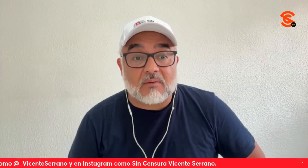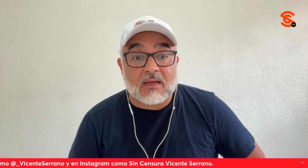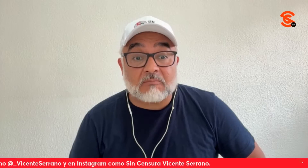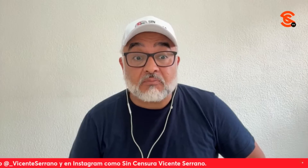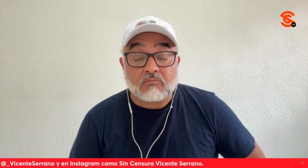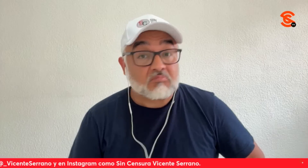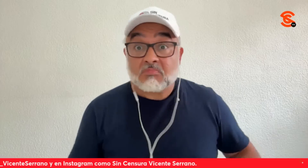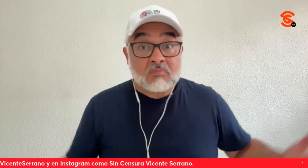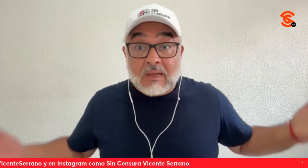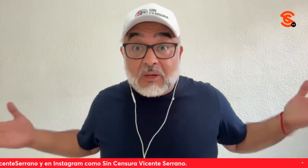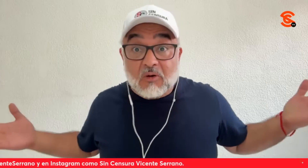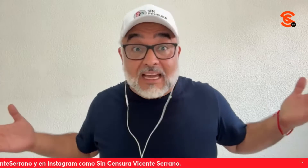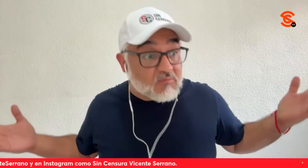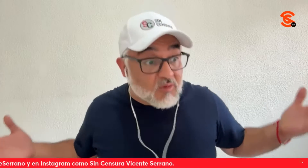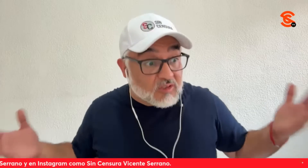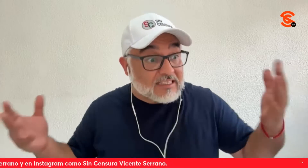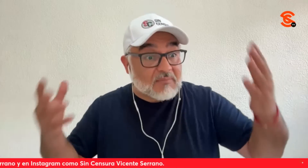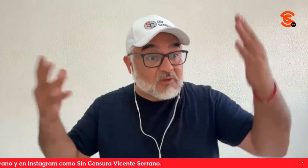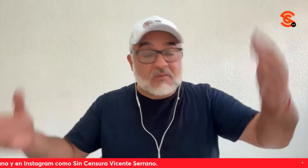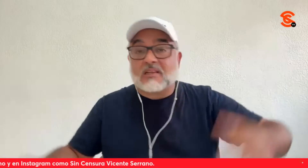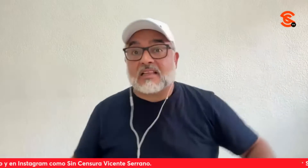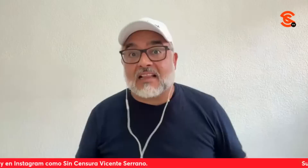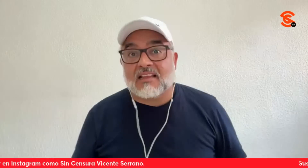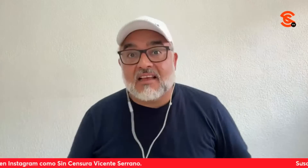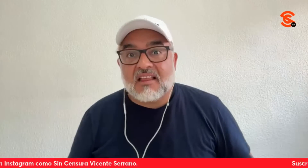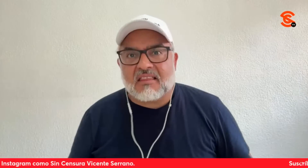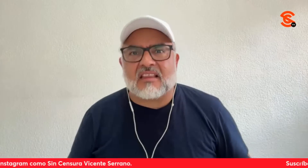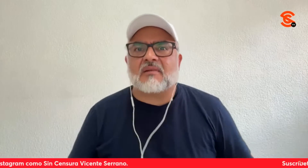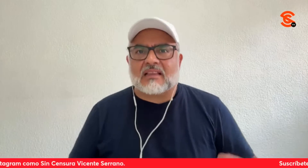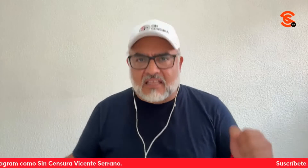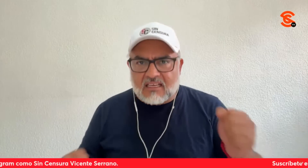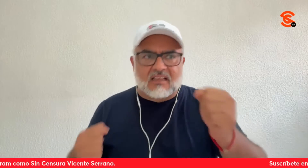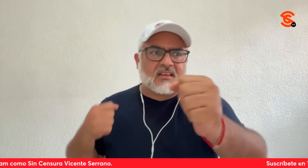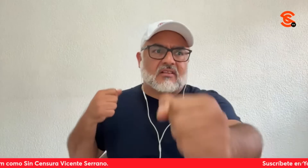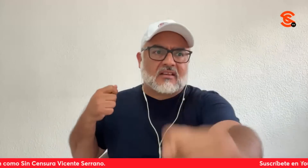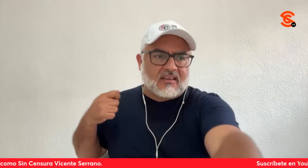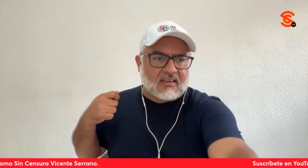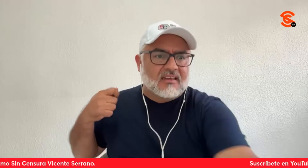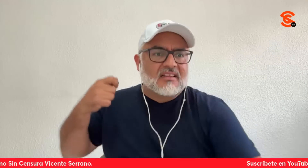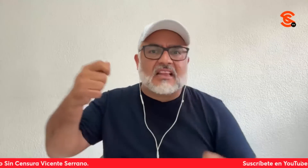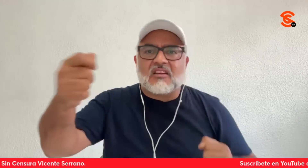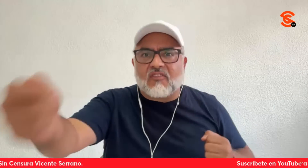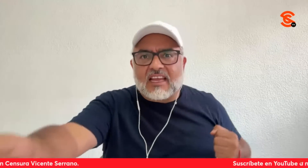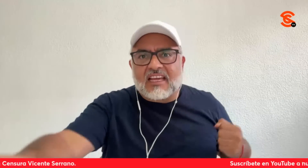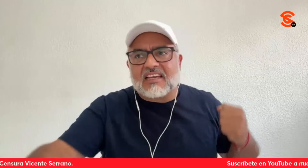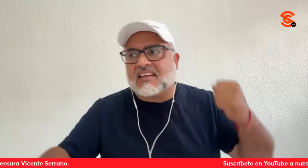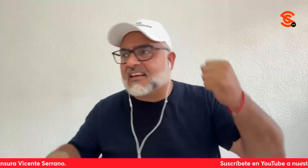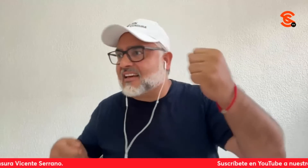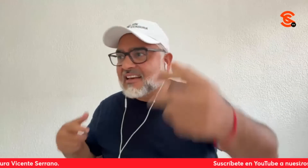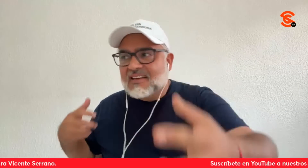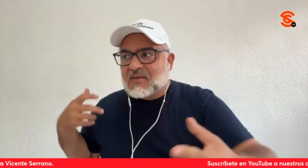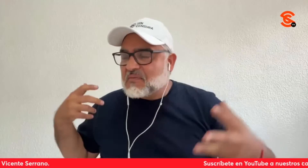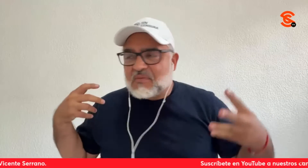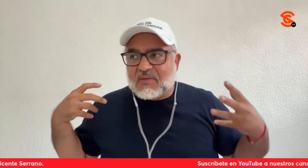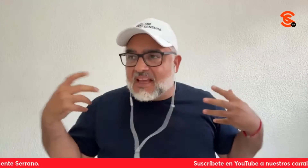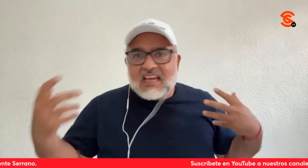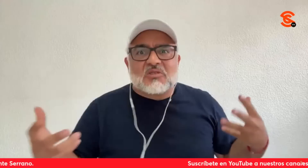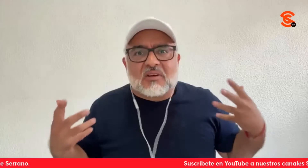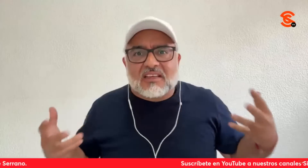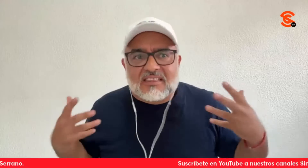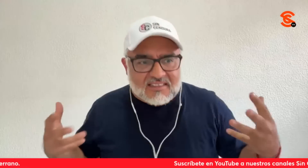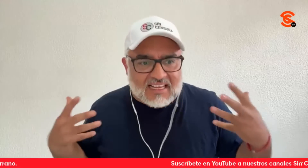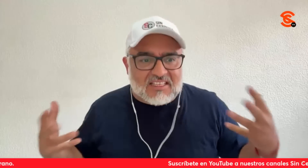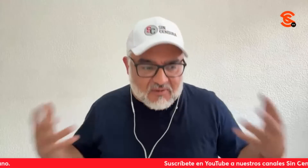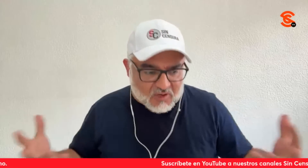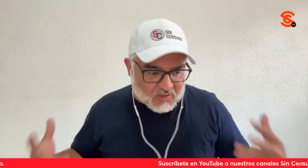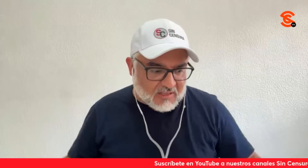Marta Olivia, pero qué hermosa esta posibilidad de debatir, de diferir y de esto